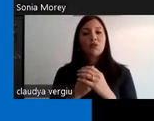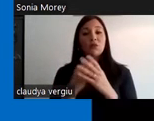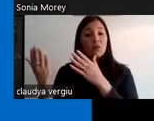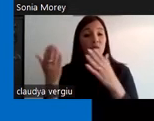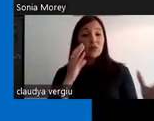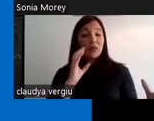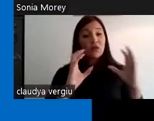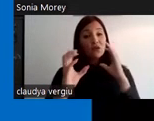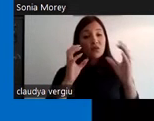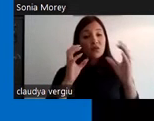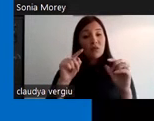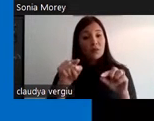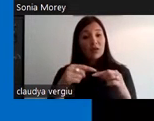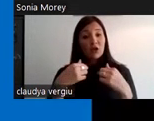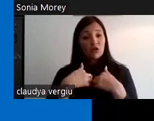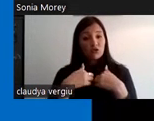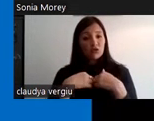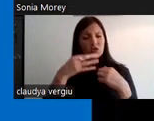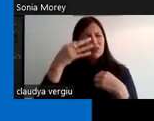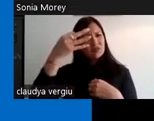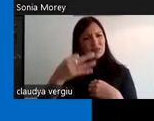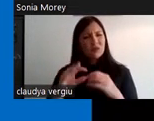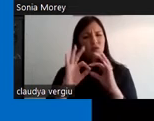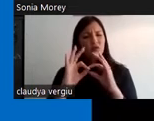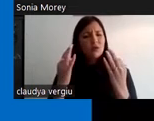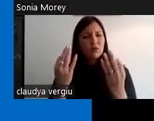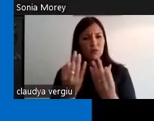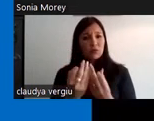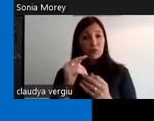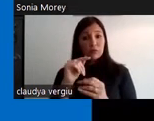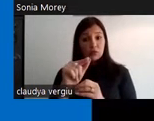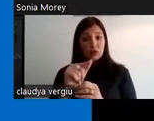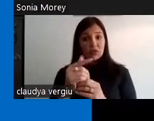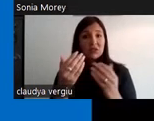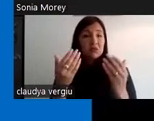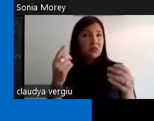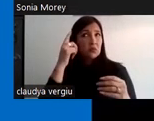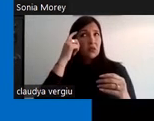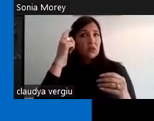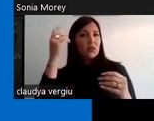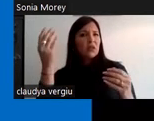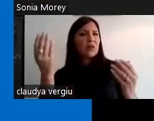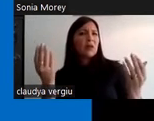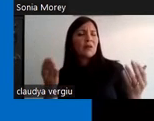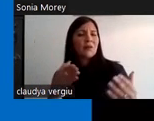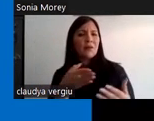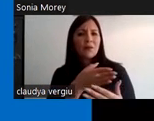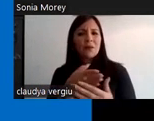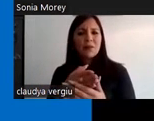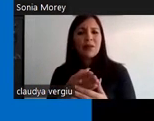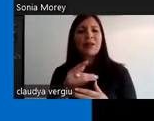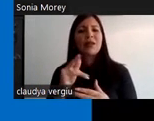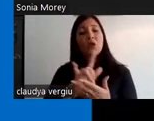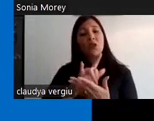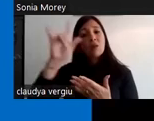información que para nosotros siempre ha sido importante para que ustedes tengan una idea de cómo va la intención de viaje